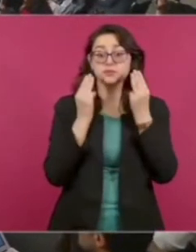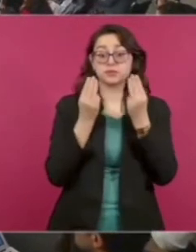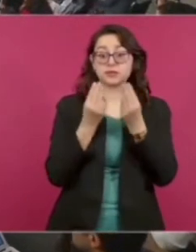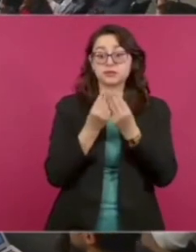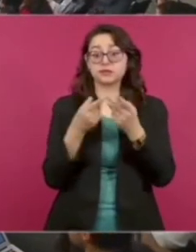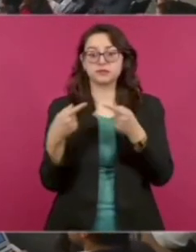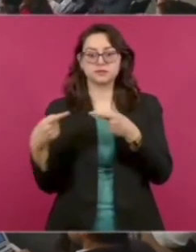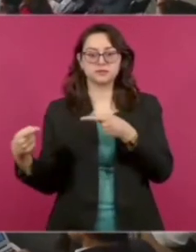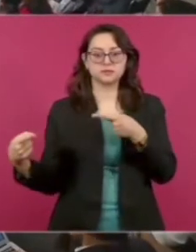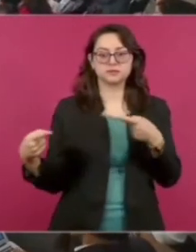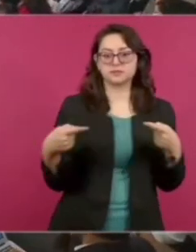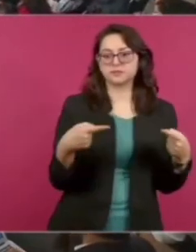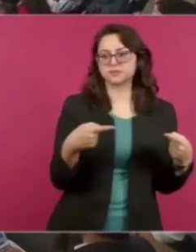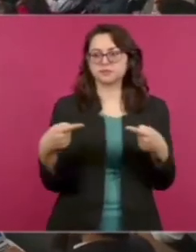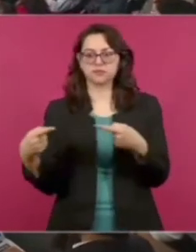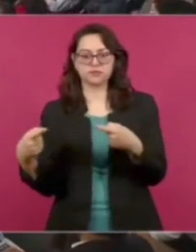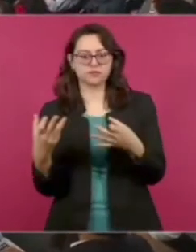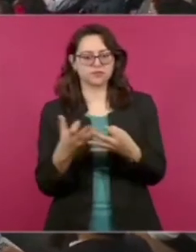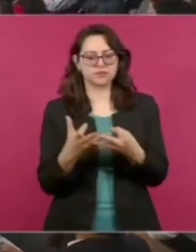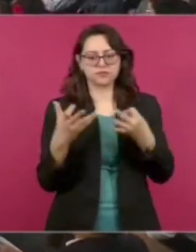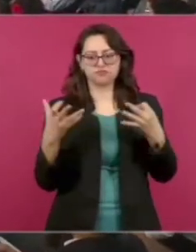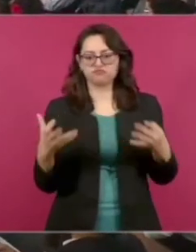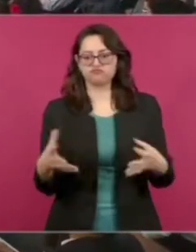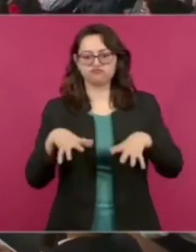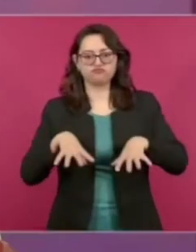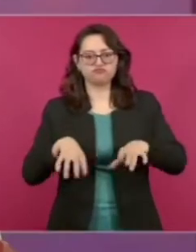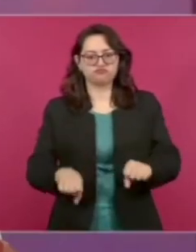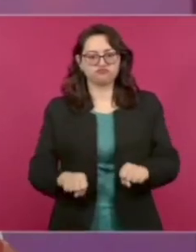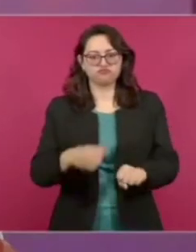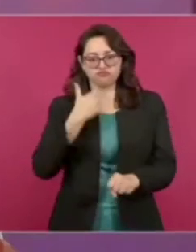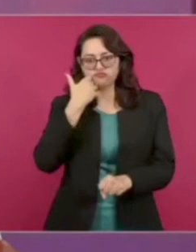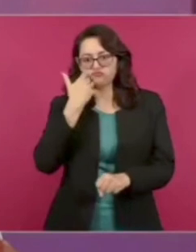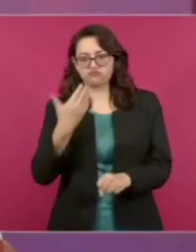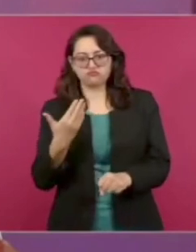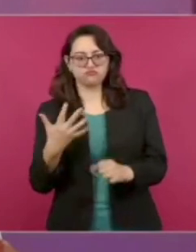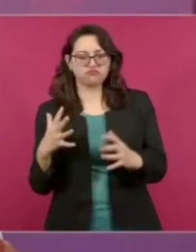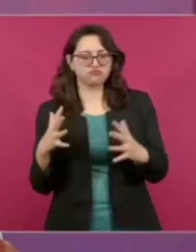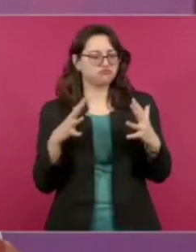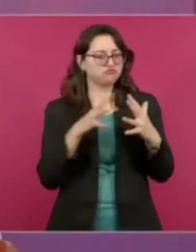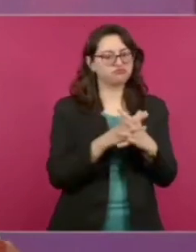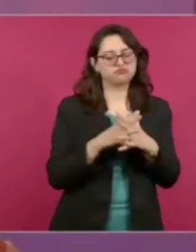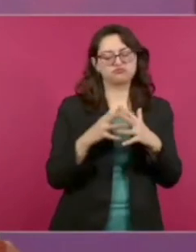disputando el territorio para tener